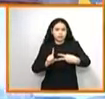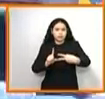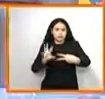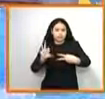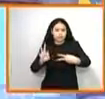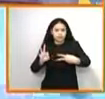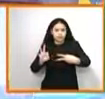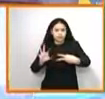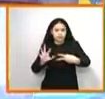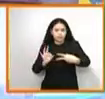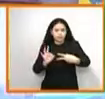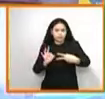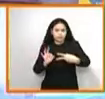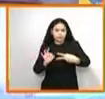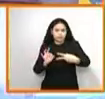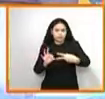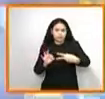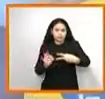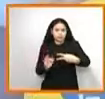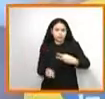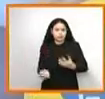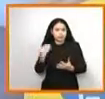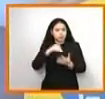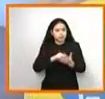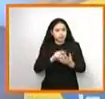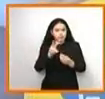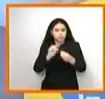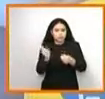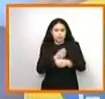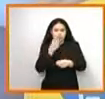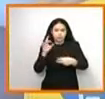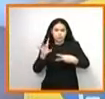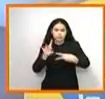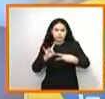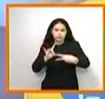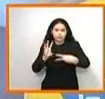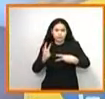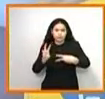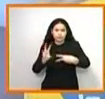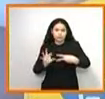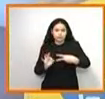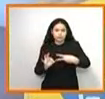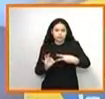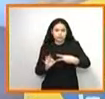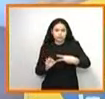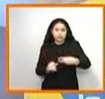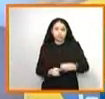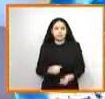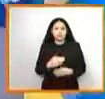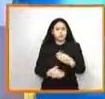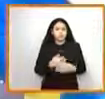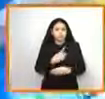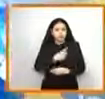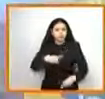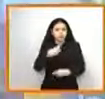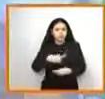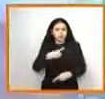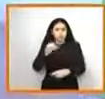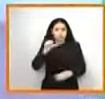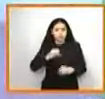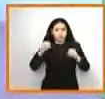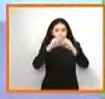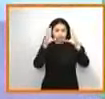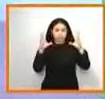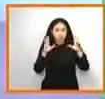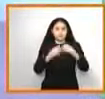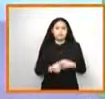9, segundo número ganador, 19. Reitero, 86 y 19. Continuamos la diversión de esta mañana y